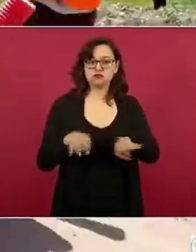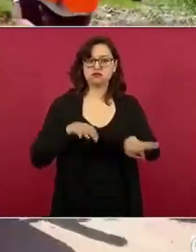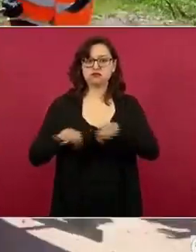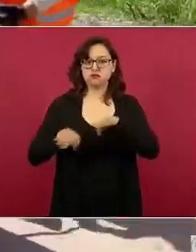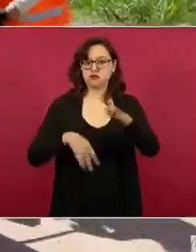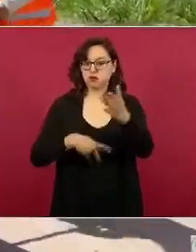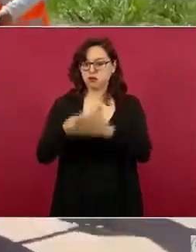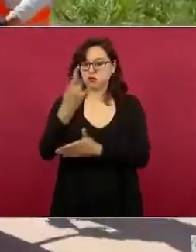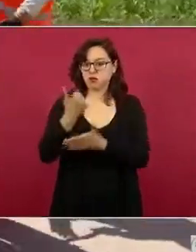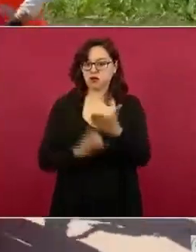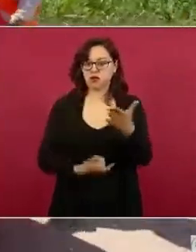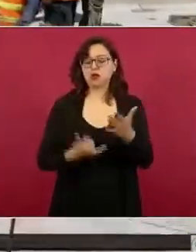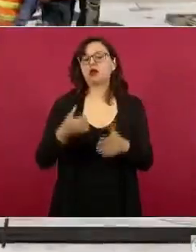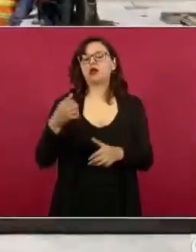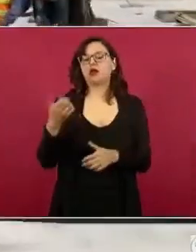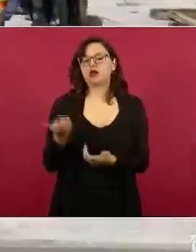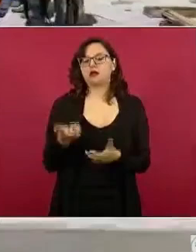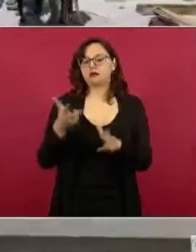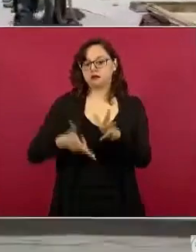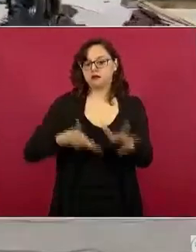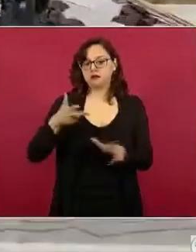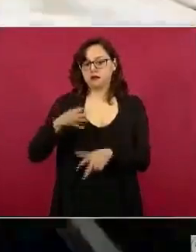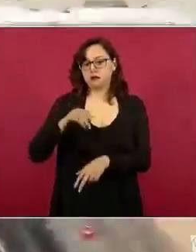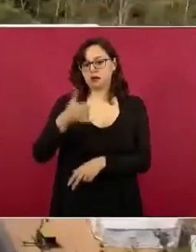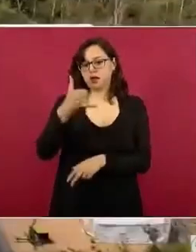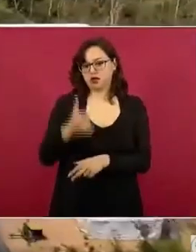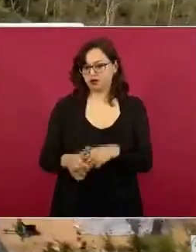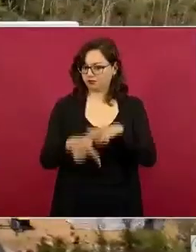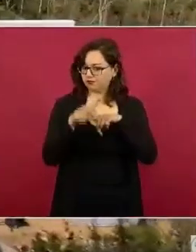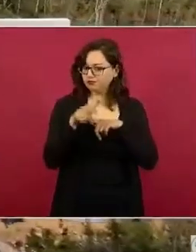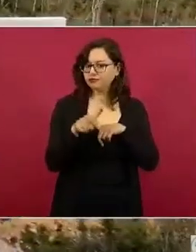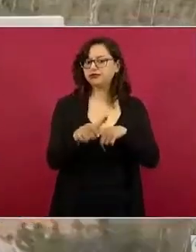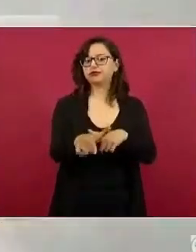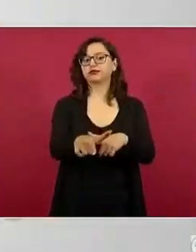del Tren Maya. El Tren Maya avanza.